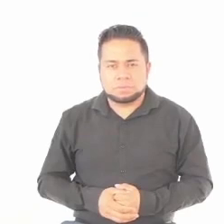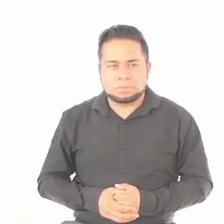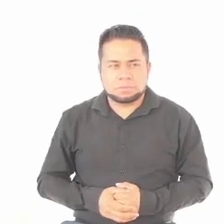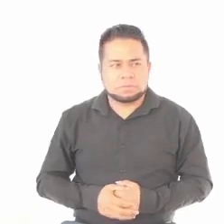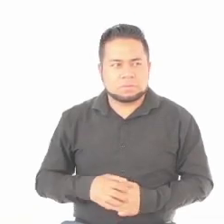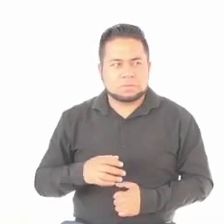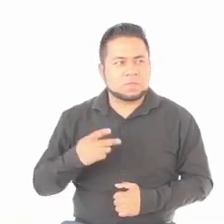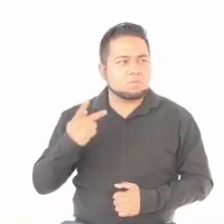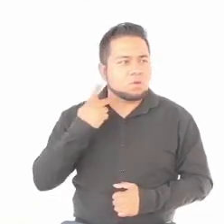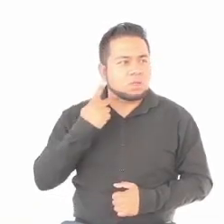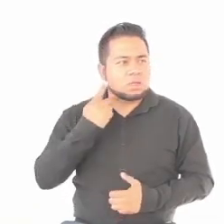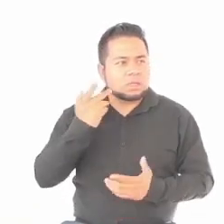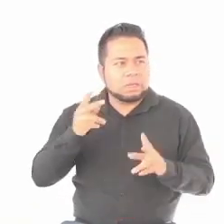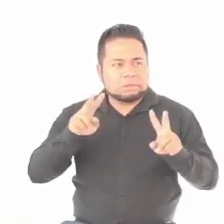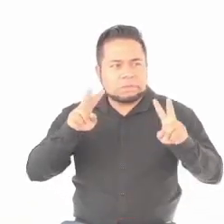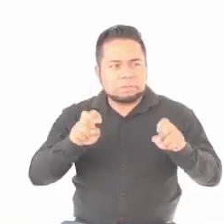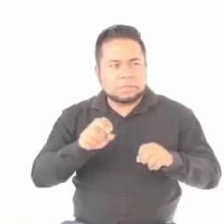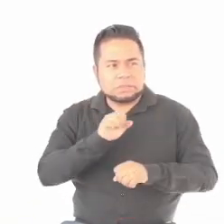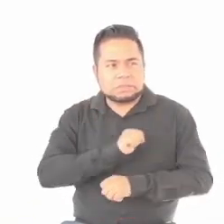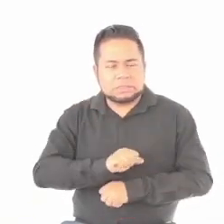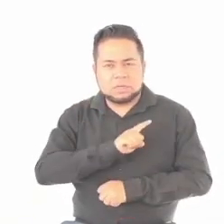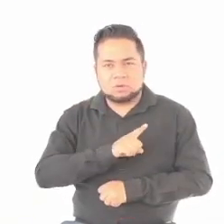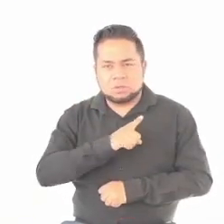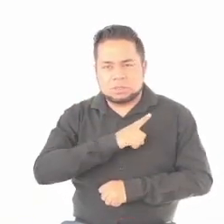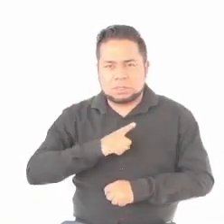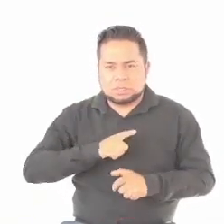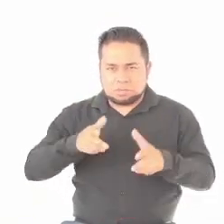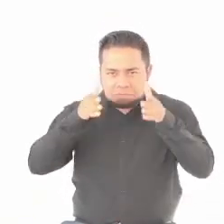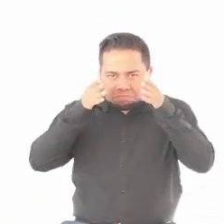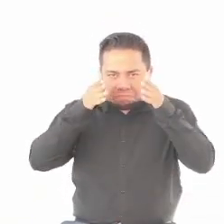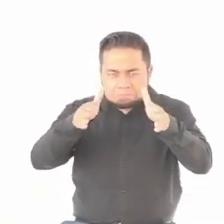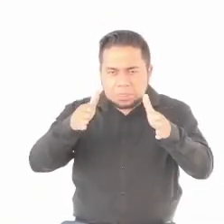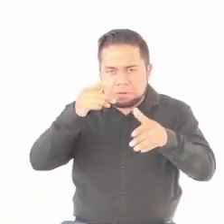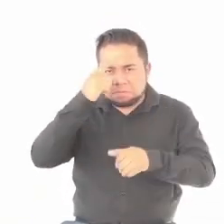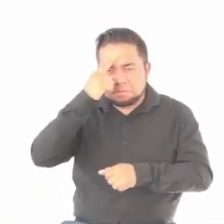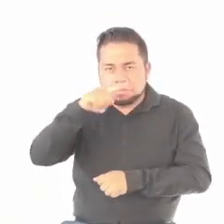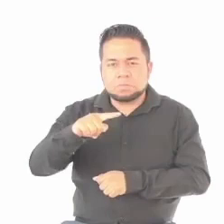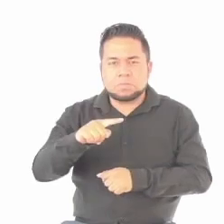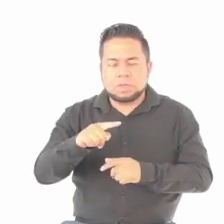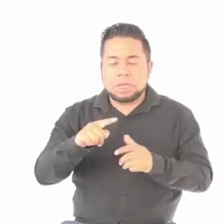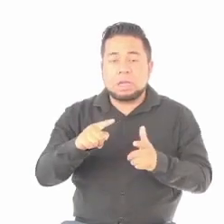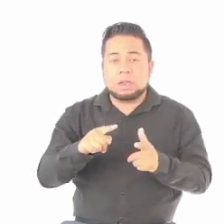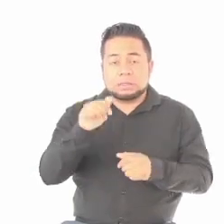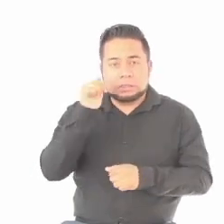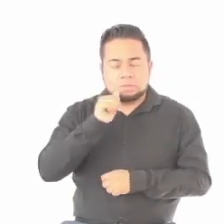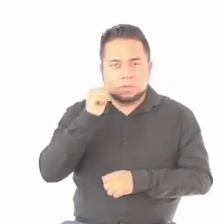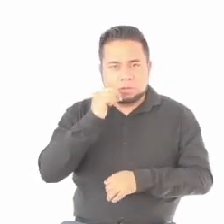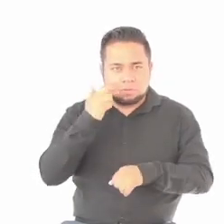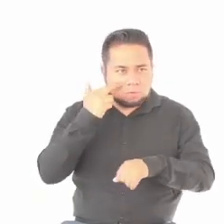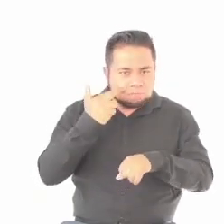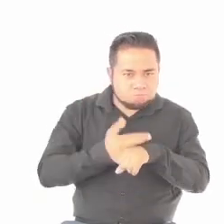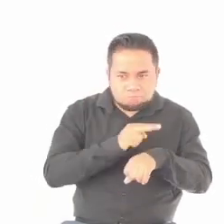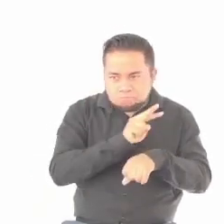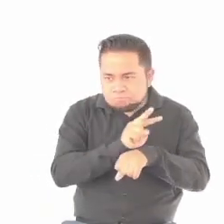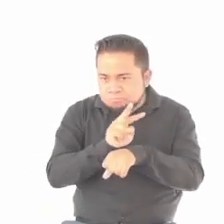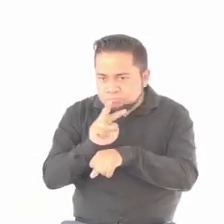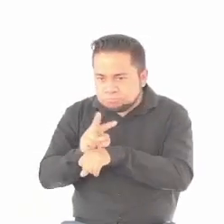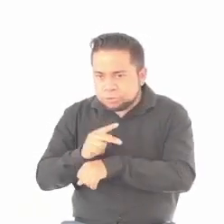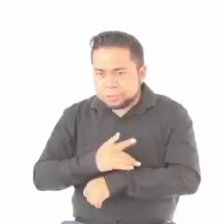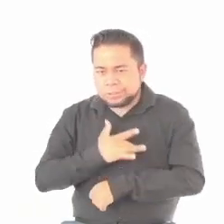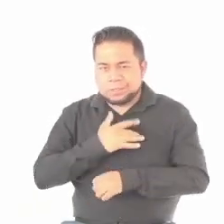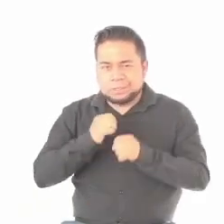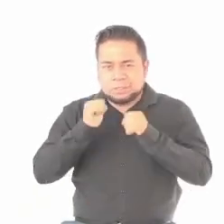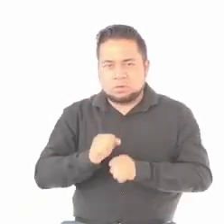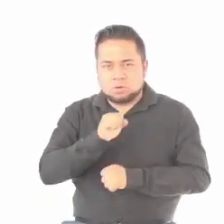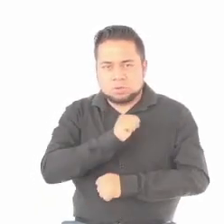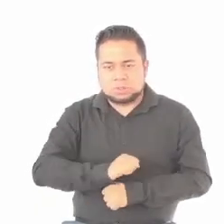públicas en materia de salud deben de estar orientadas a garantizar la tutela efectiva. Deben estar convencidos que la salud